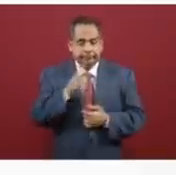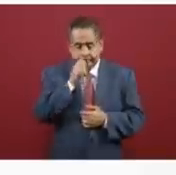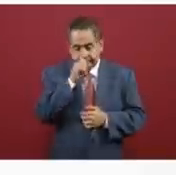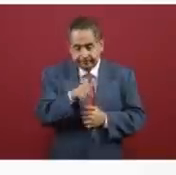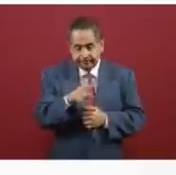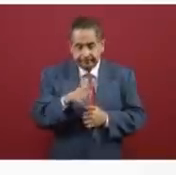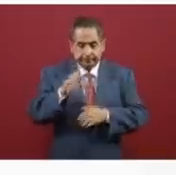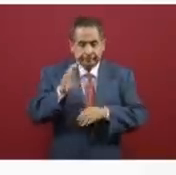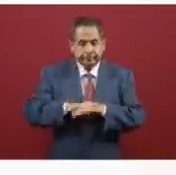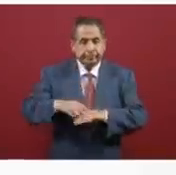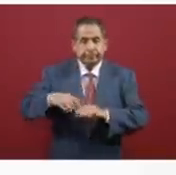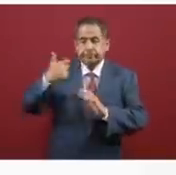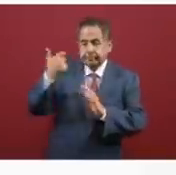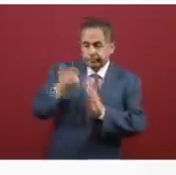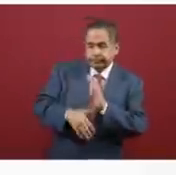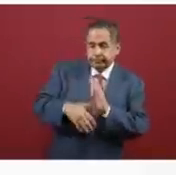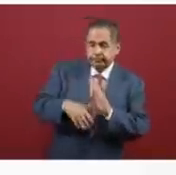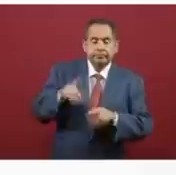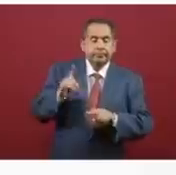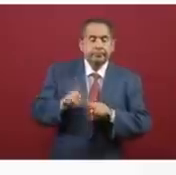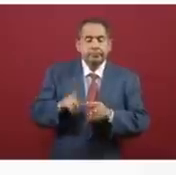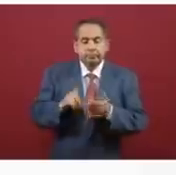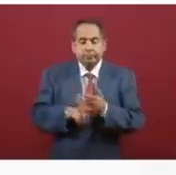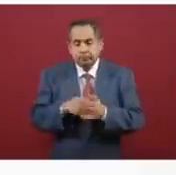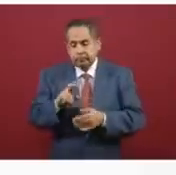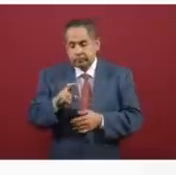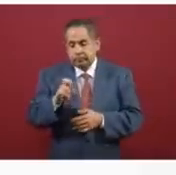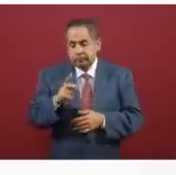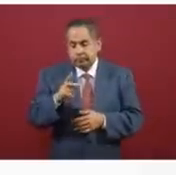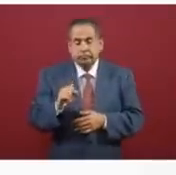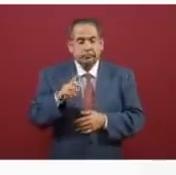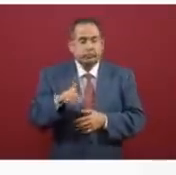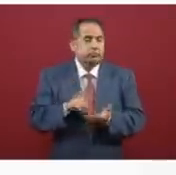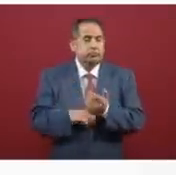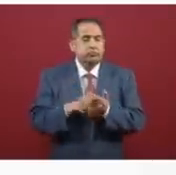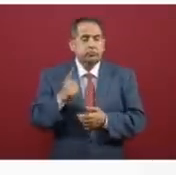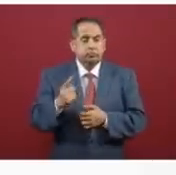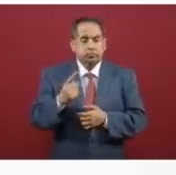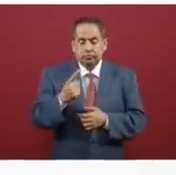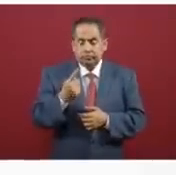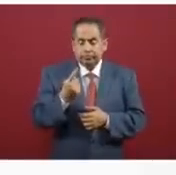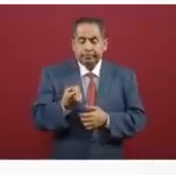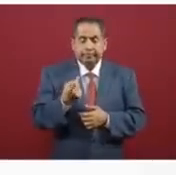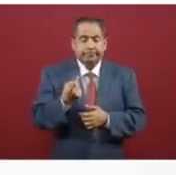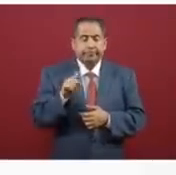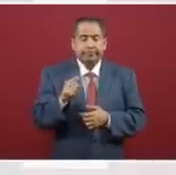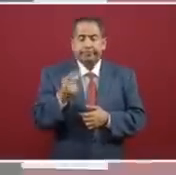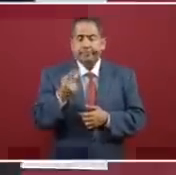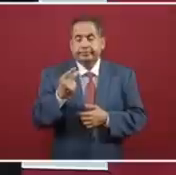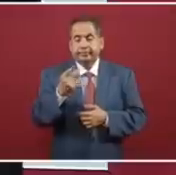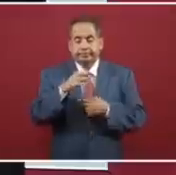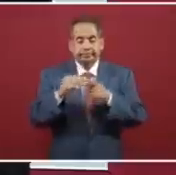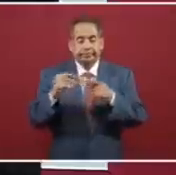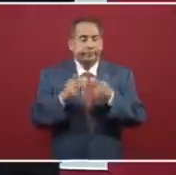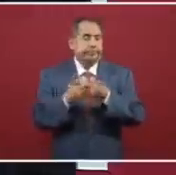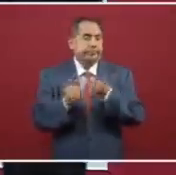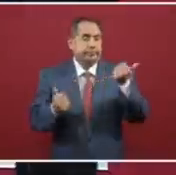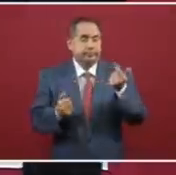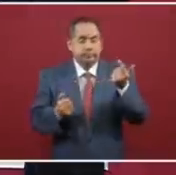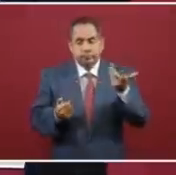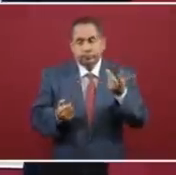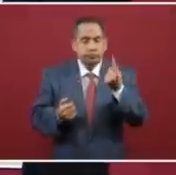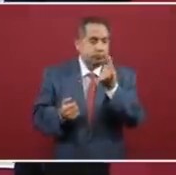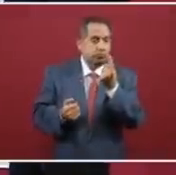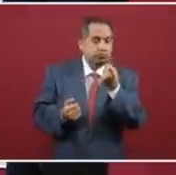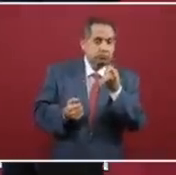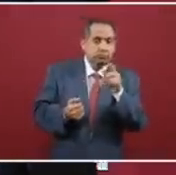quien está dando más económico también es repsol con un peso 25 centavos el diferencial precio al público por